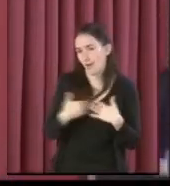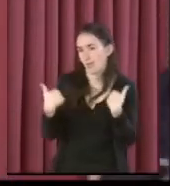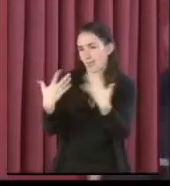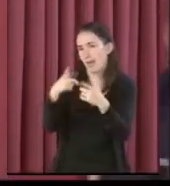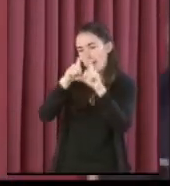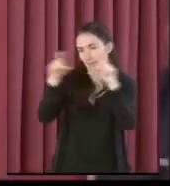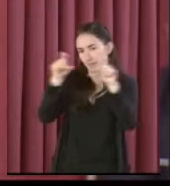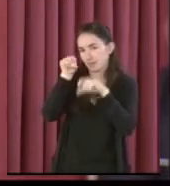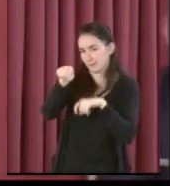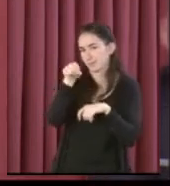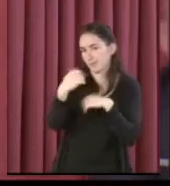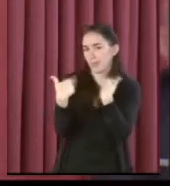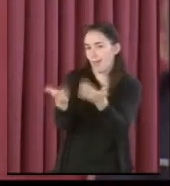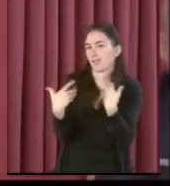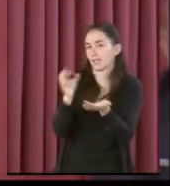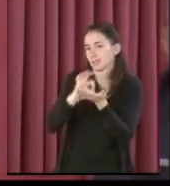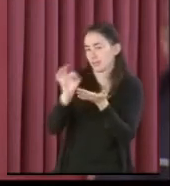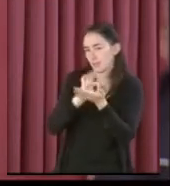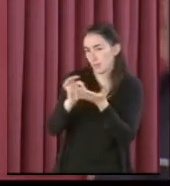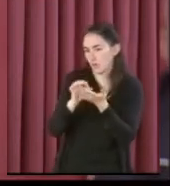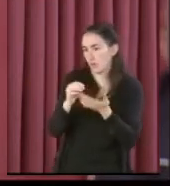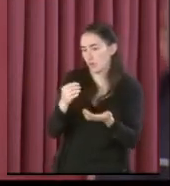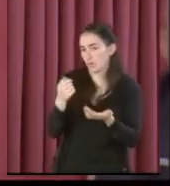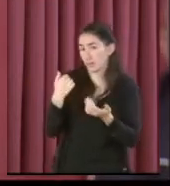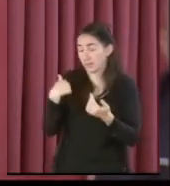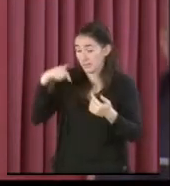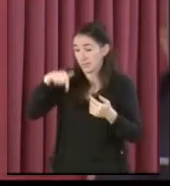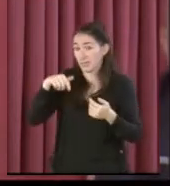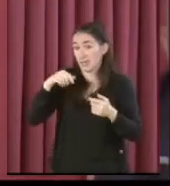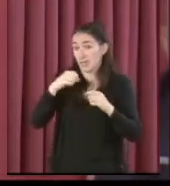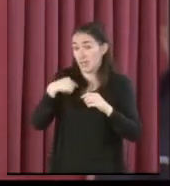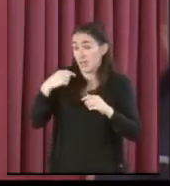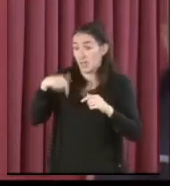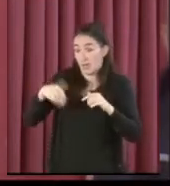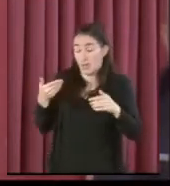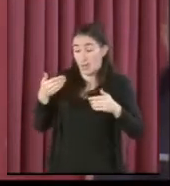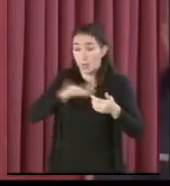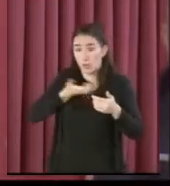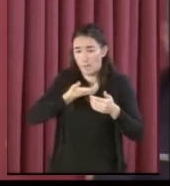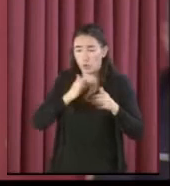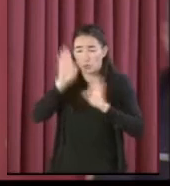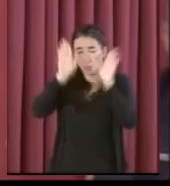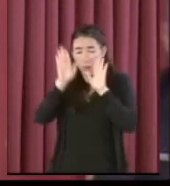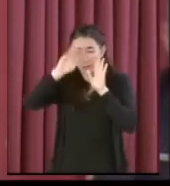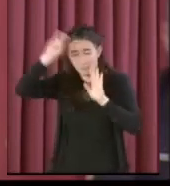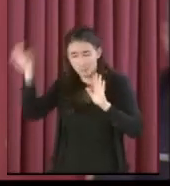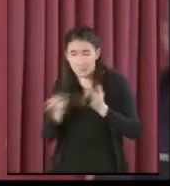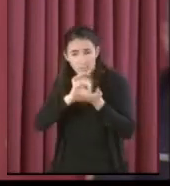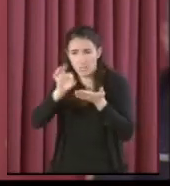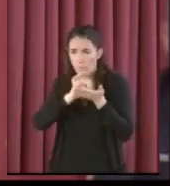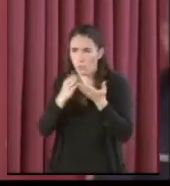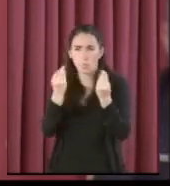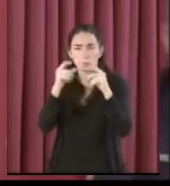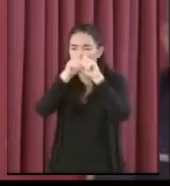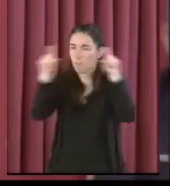del 75,6% del conjunto de contratos municipales a los que pudieron concurrir, mientras que en materia de obras